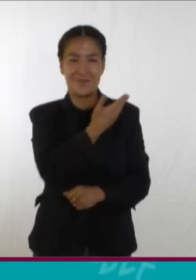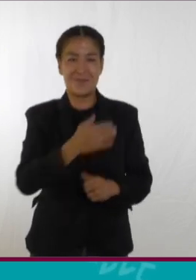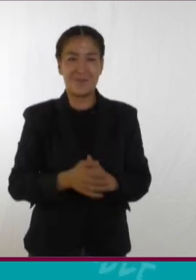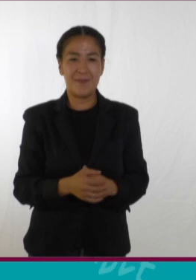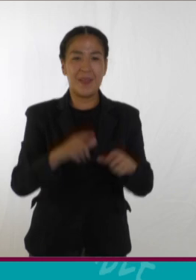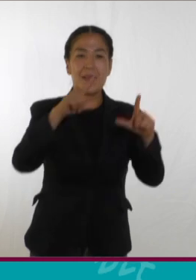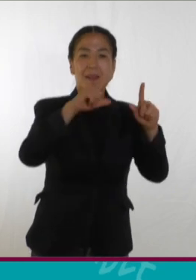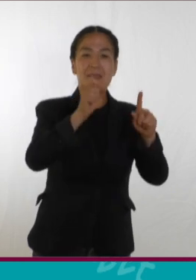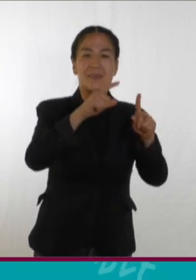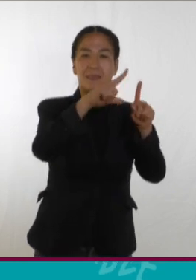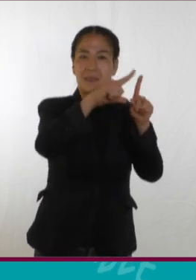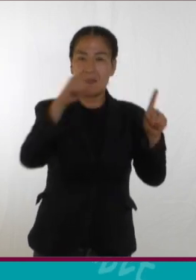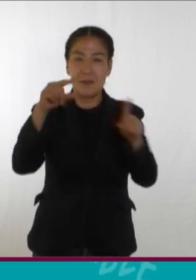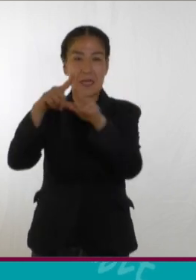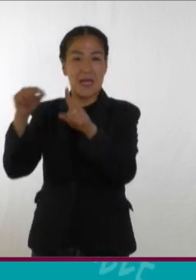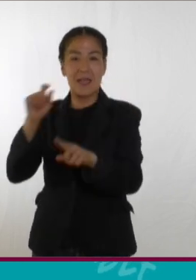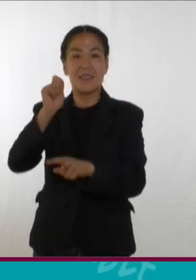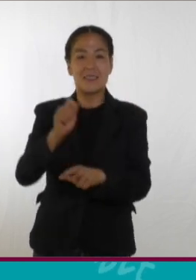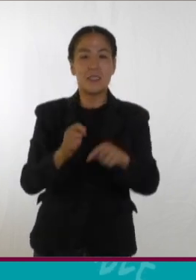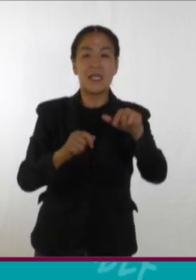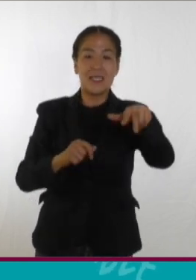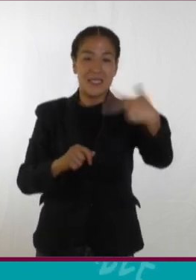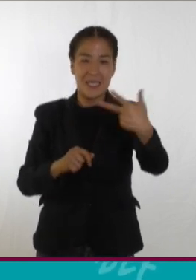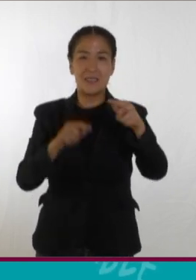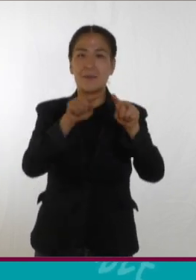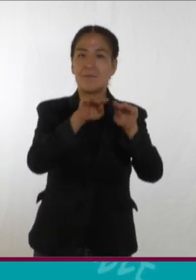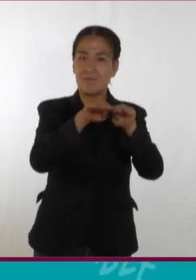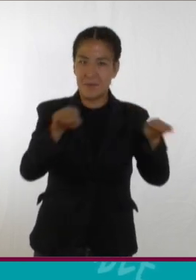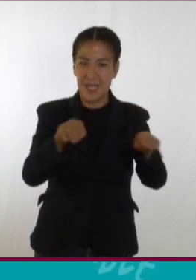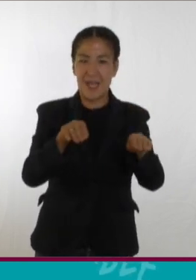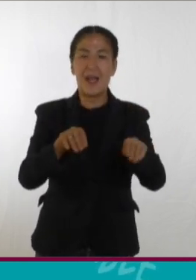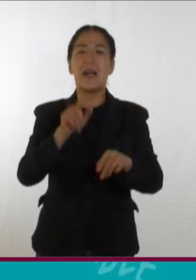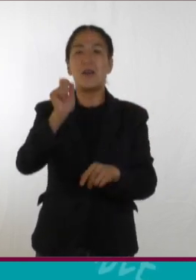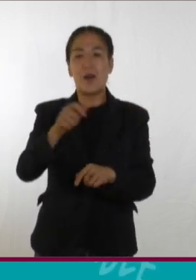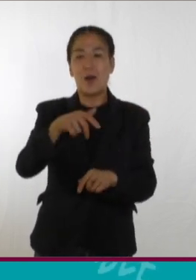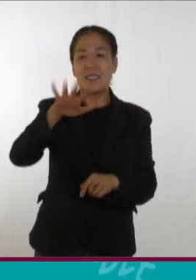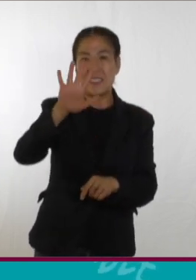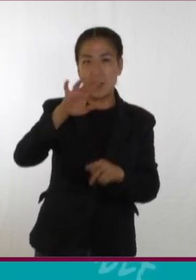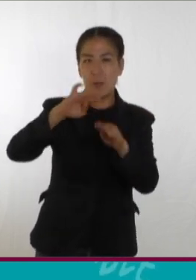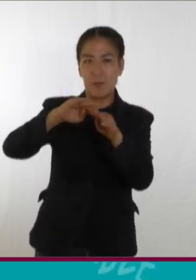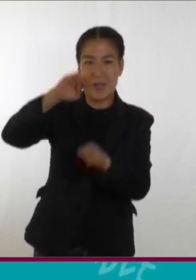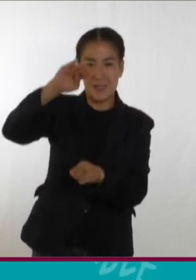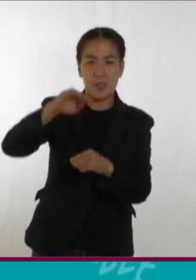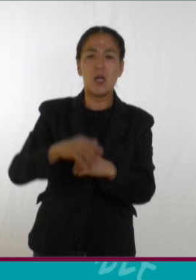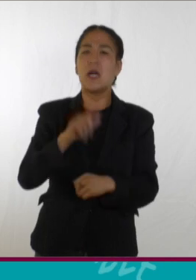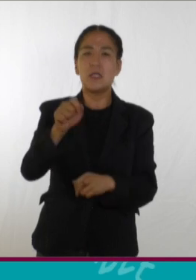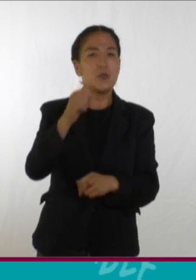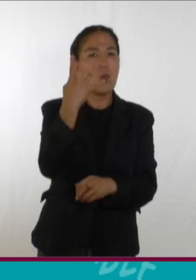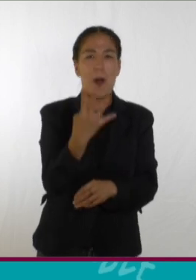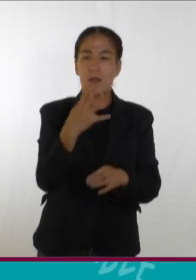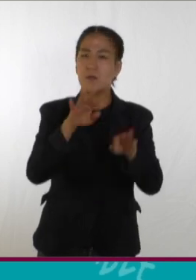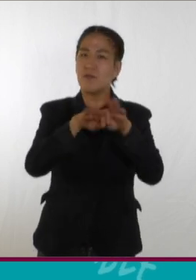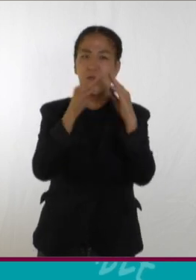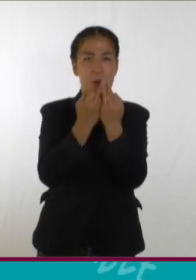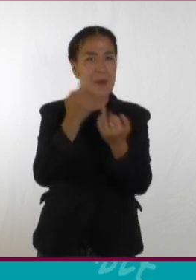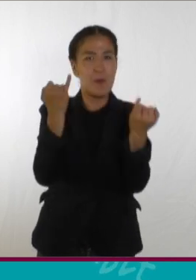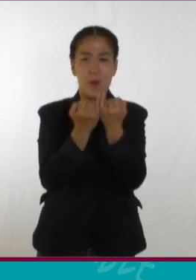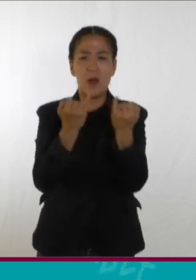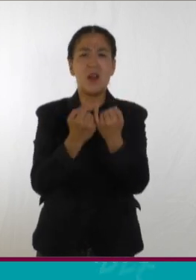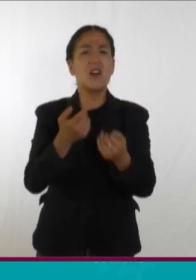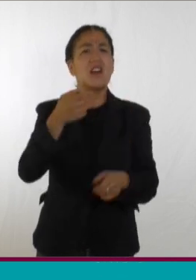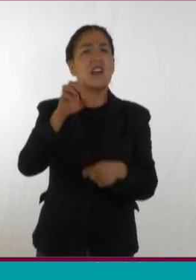Ambos triángulos tienen una base de 13 centímetros y 5 centímetros de altura y están formados por las mismas 4